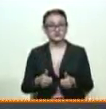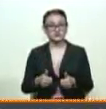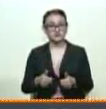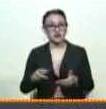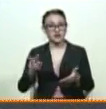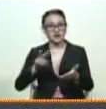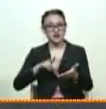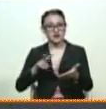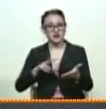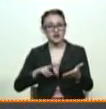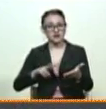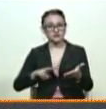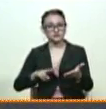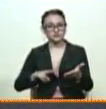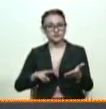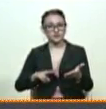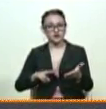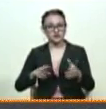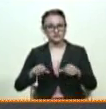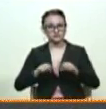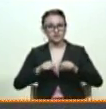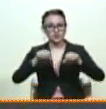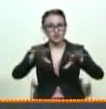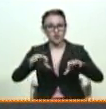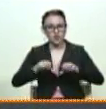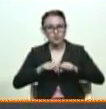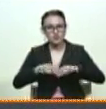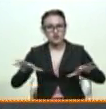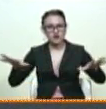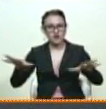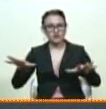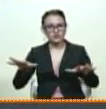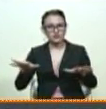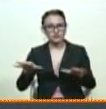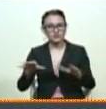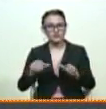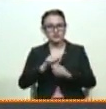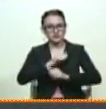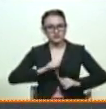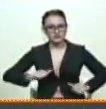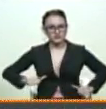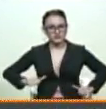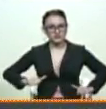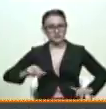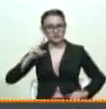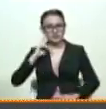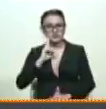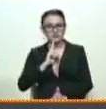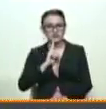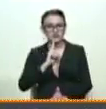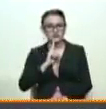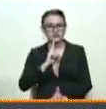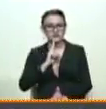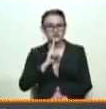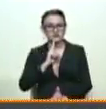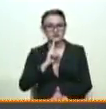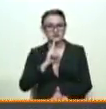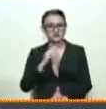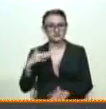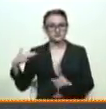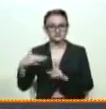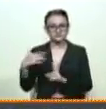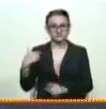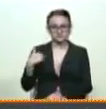la lectura de un comunicado que emite la Fuerza Armada Nacional Bolivariana por instrucciones de